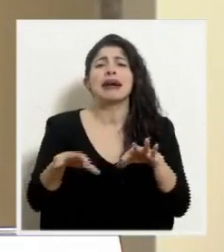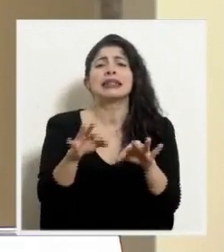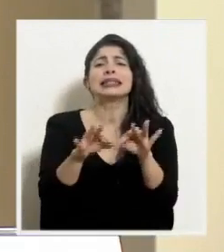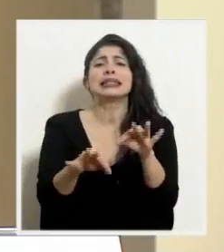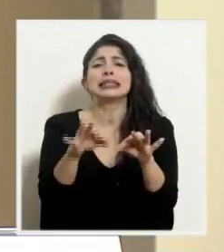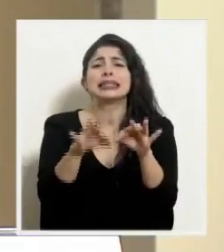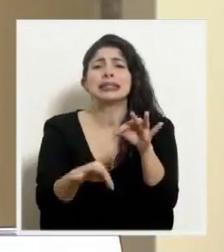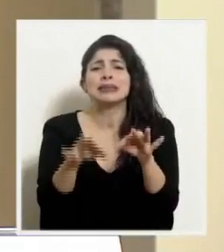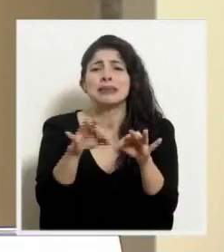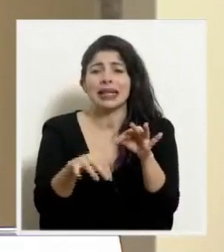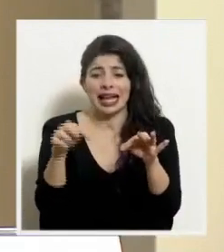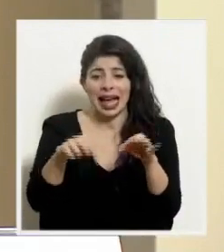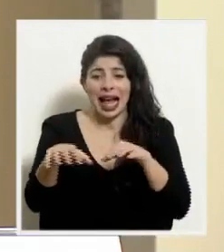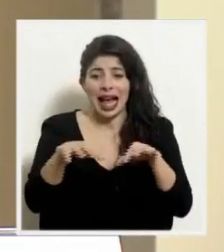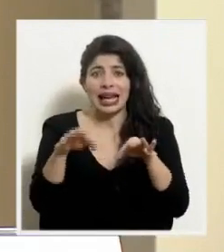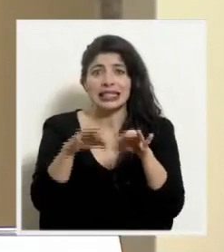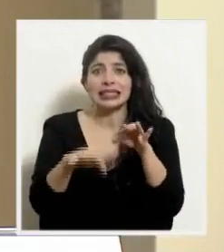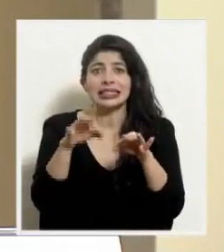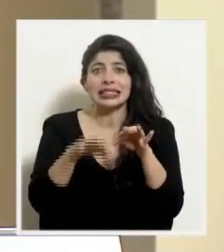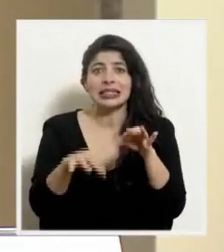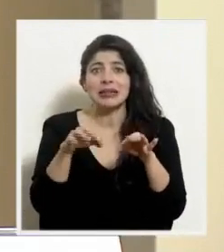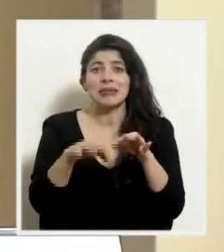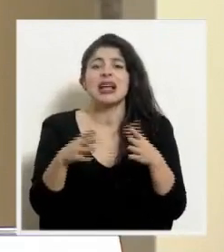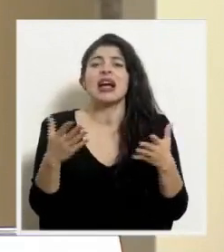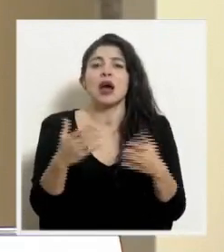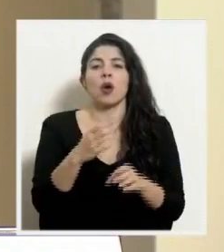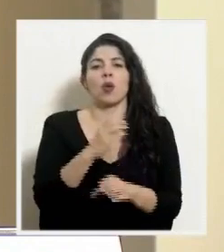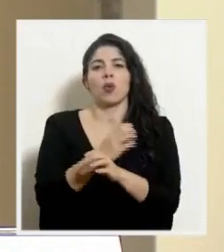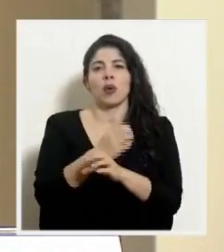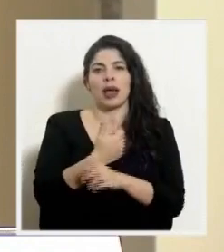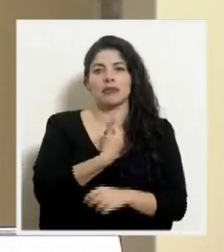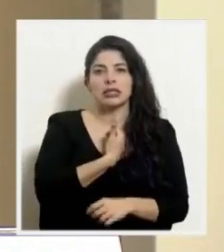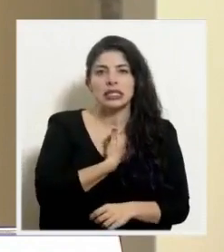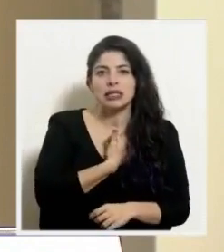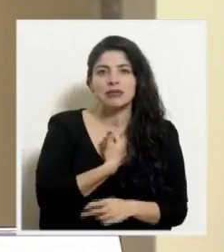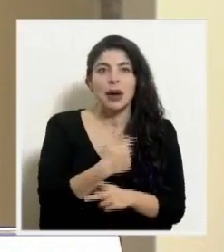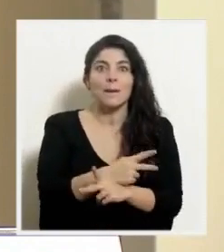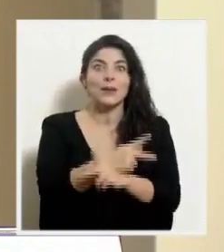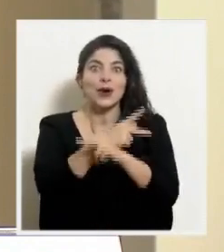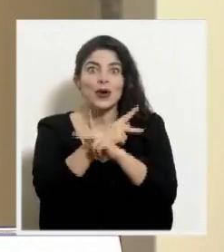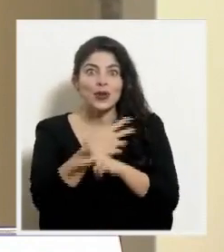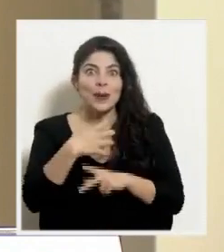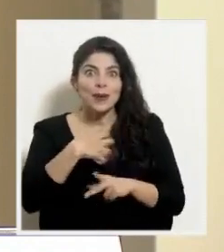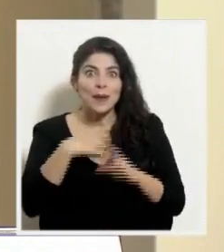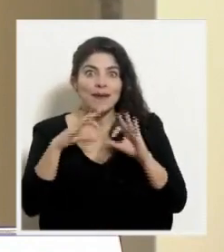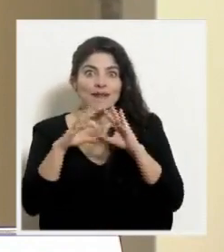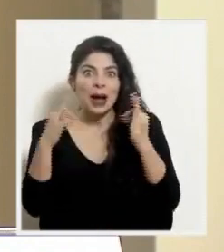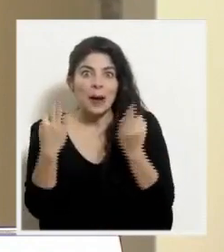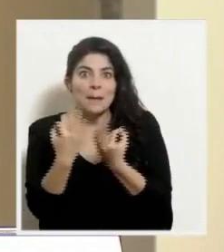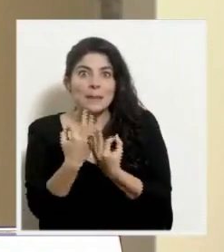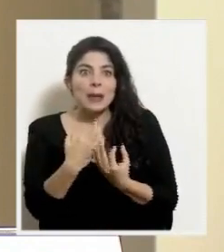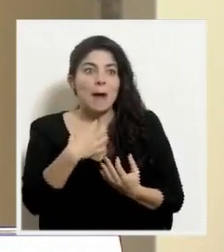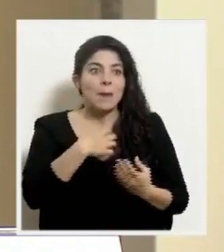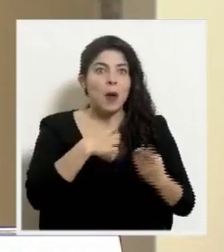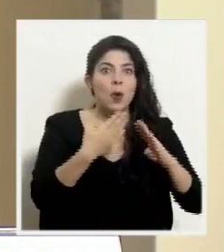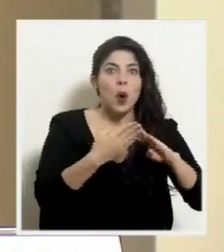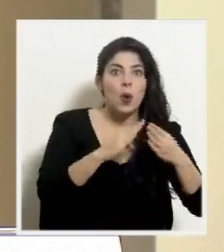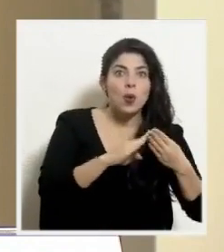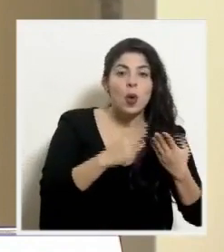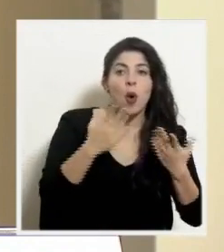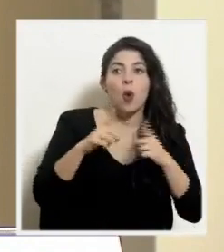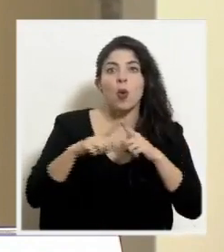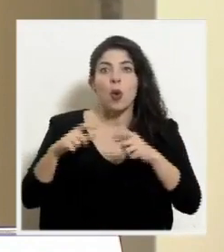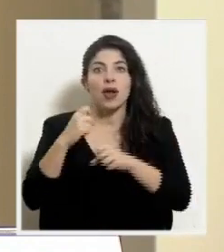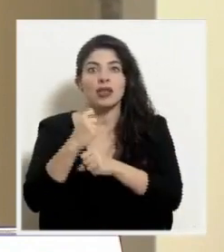que podamos desarrollar, que es el autocuidado, la protección en nuestra familia, en nuestra comunidad y en nuestros centros